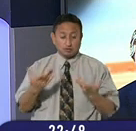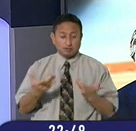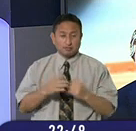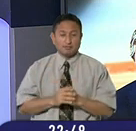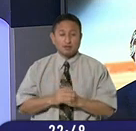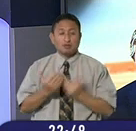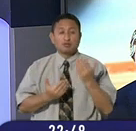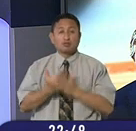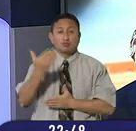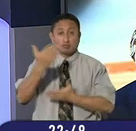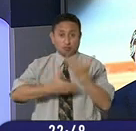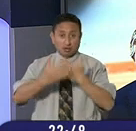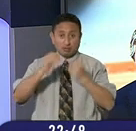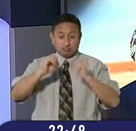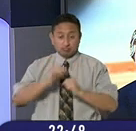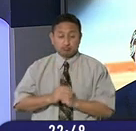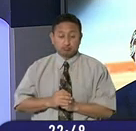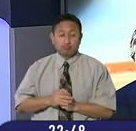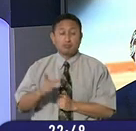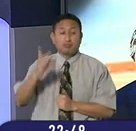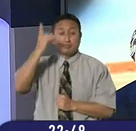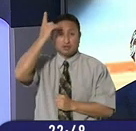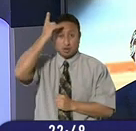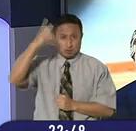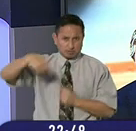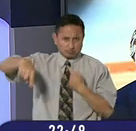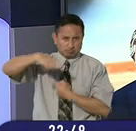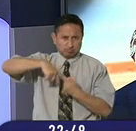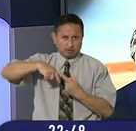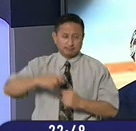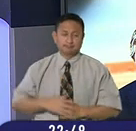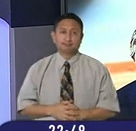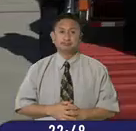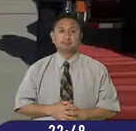abrir nuevos mercados y renegociar la deuda externa.